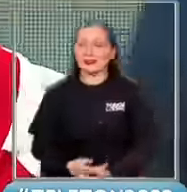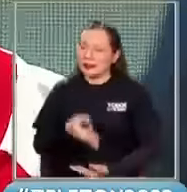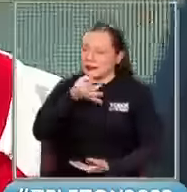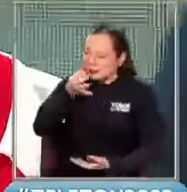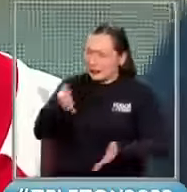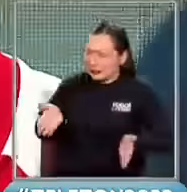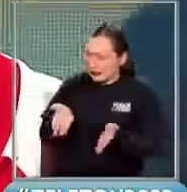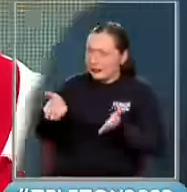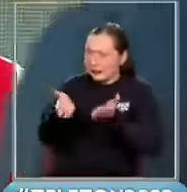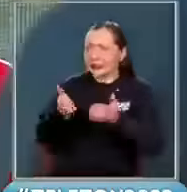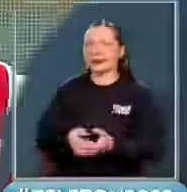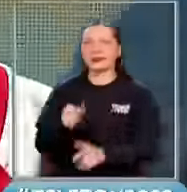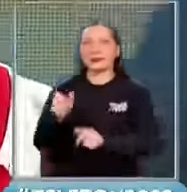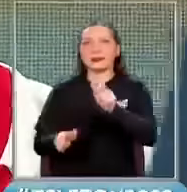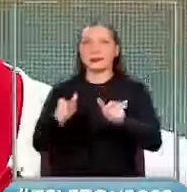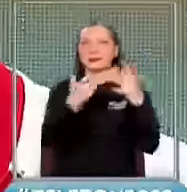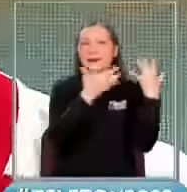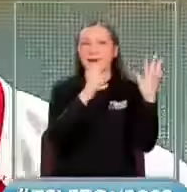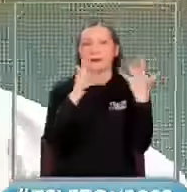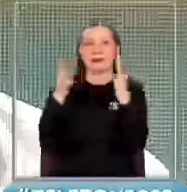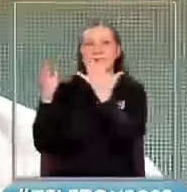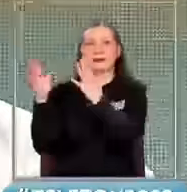Dígale nomás.